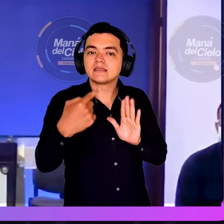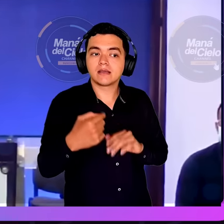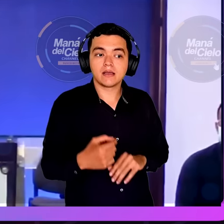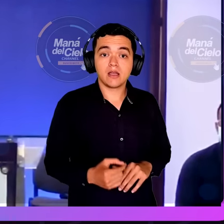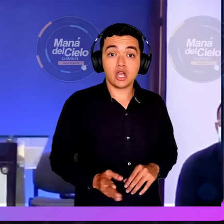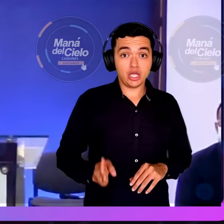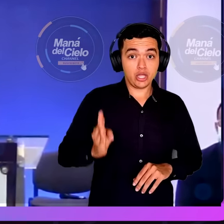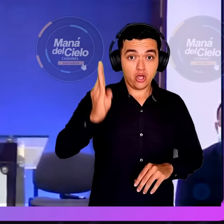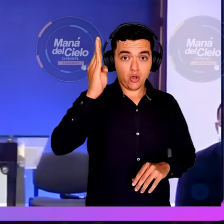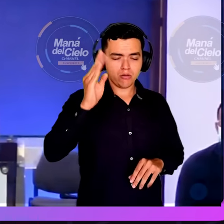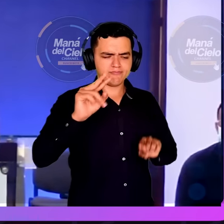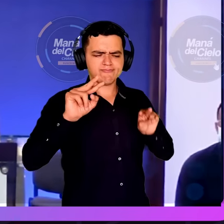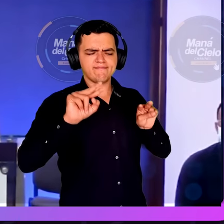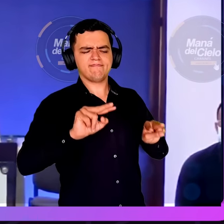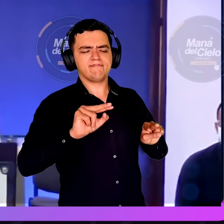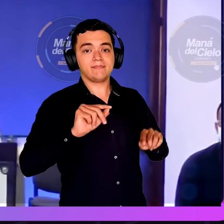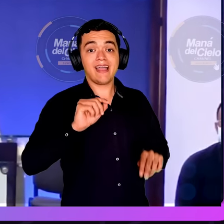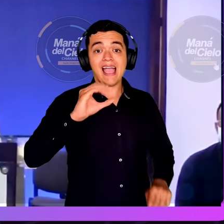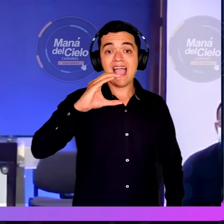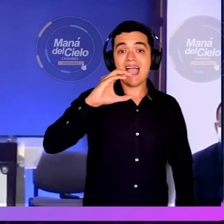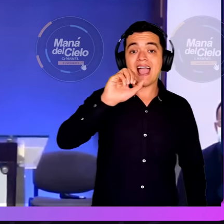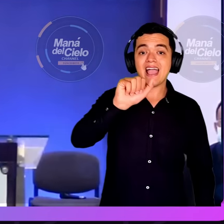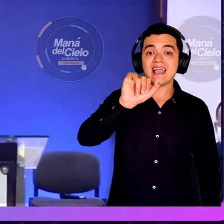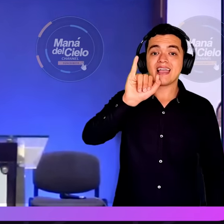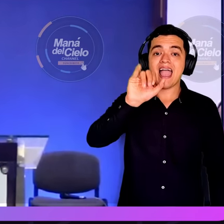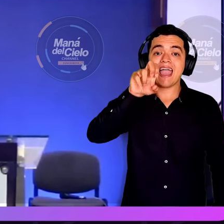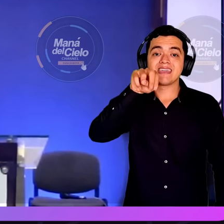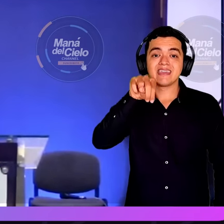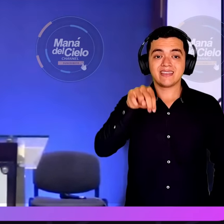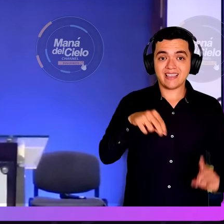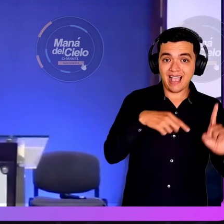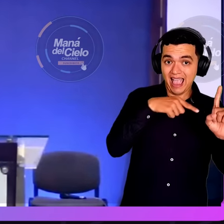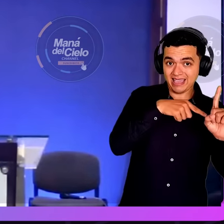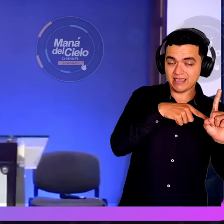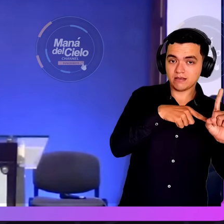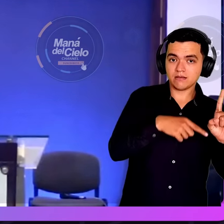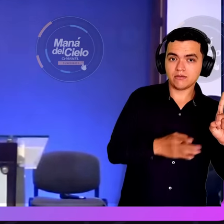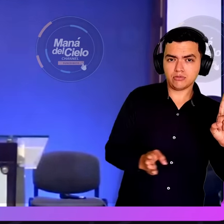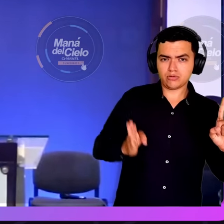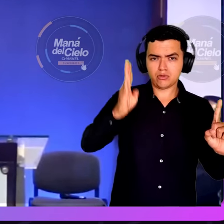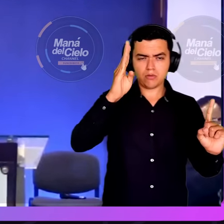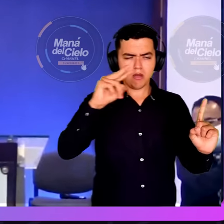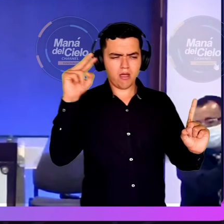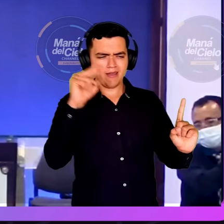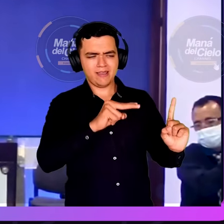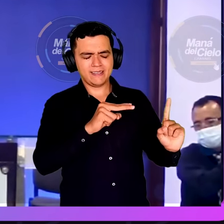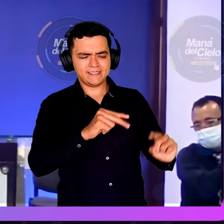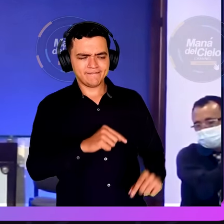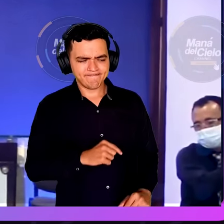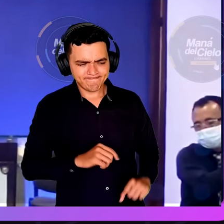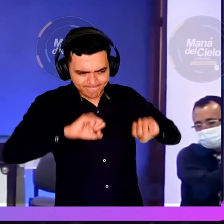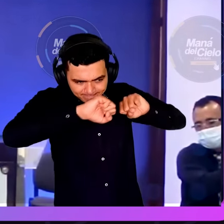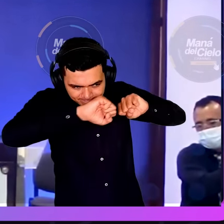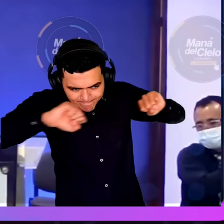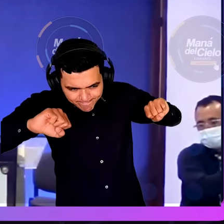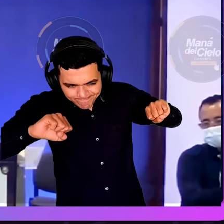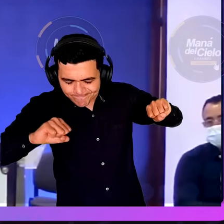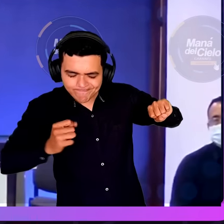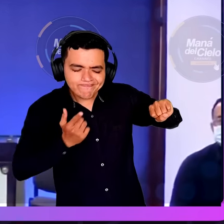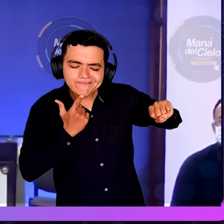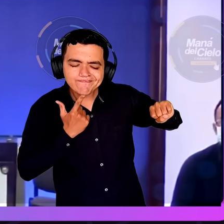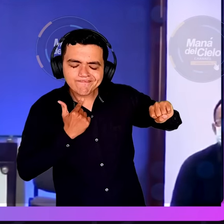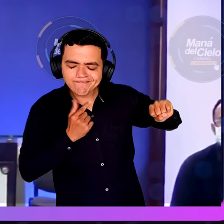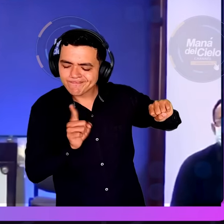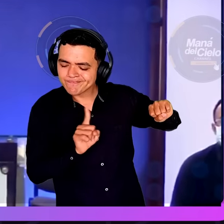tener buenos líderes, hermano Edison? ¿Quién no va a querer tenerlo? Pero es que antes de pasar a los púlpitos, antes de servir a Dios, está nuestro